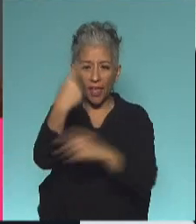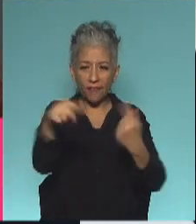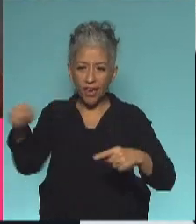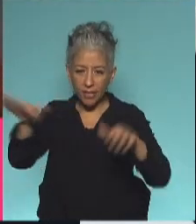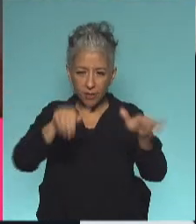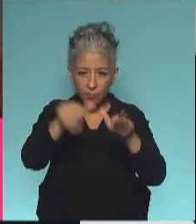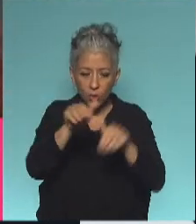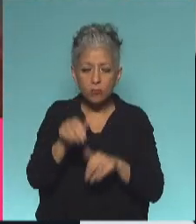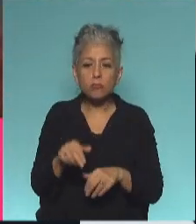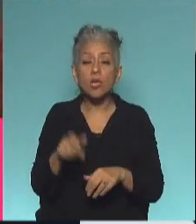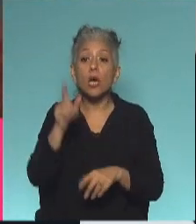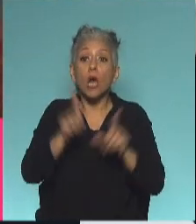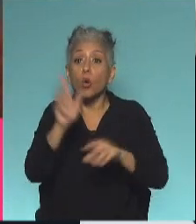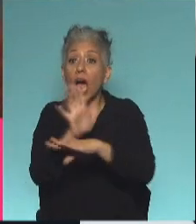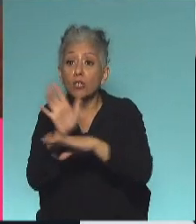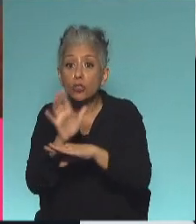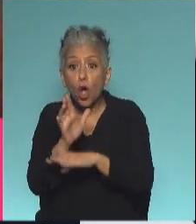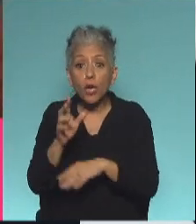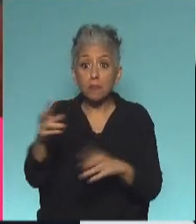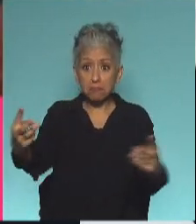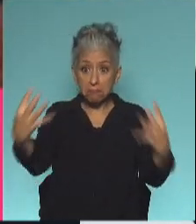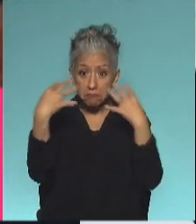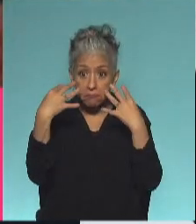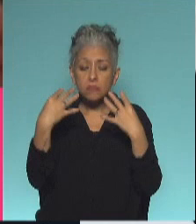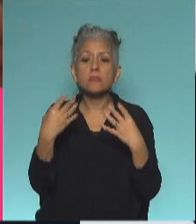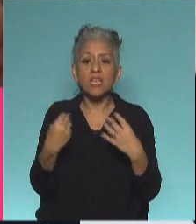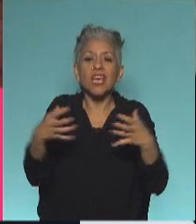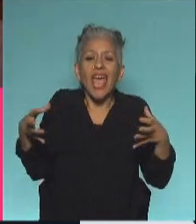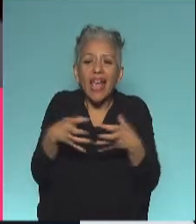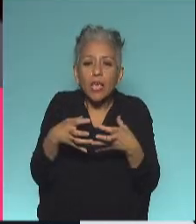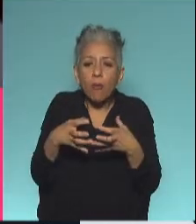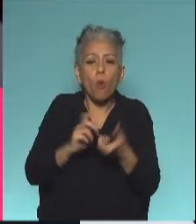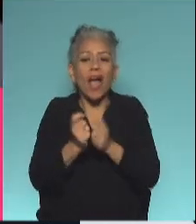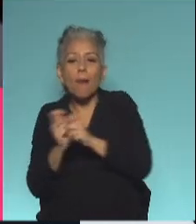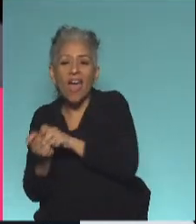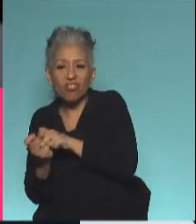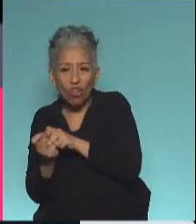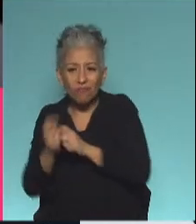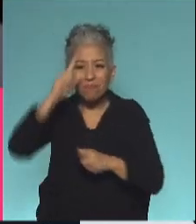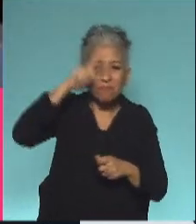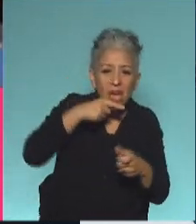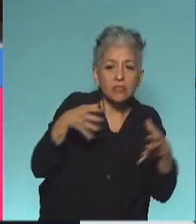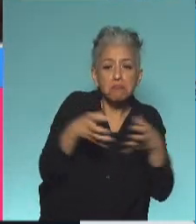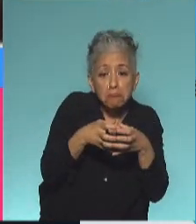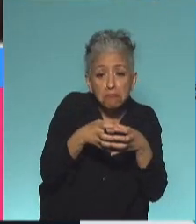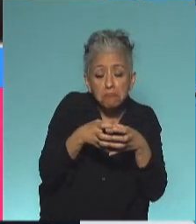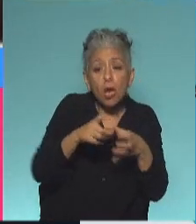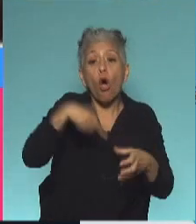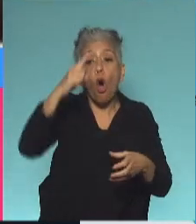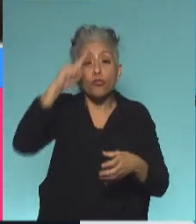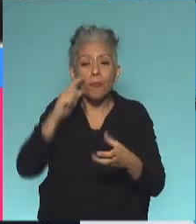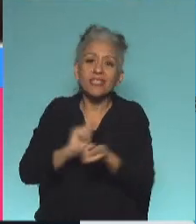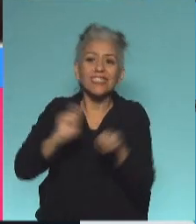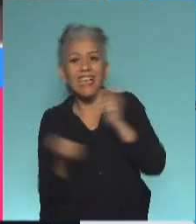para los actores que están escuchando, que se hace con elencos rotativos, o sea, que mes a mes van cambiando los títulos, y eso genera la